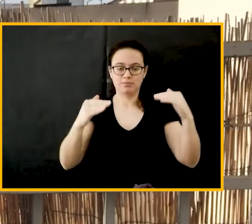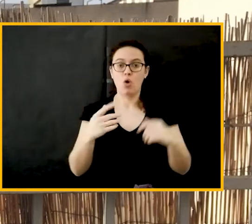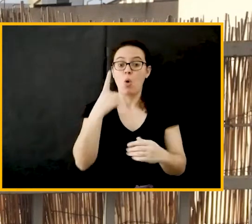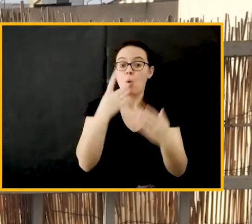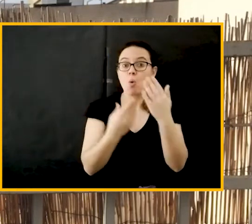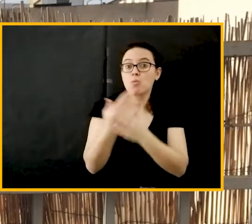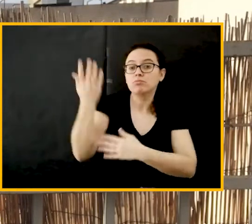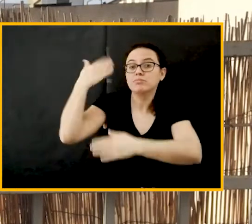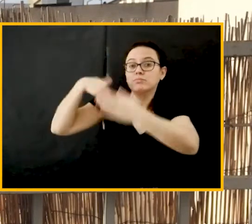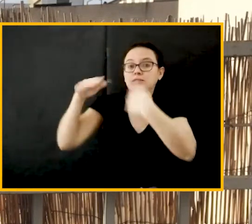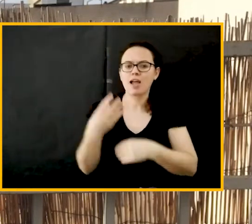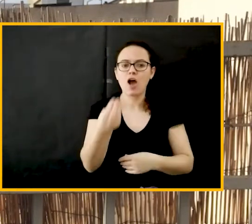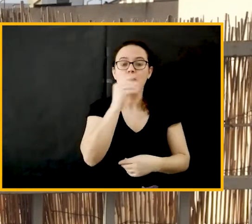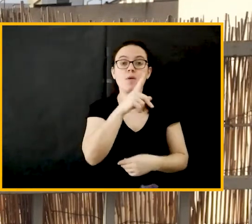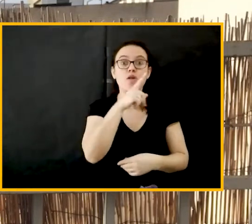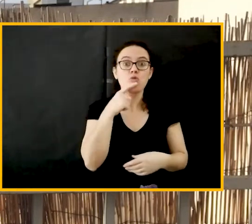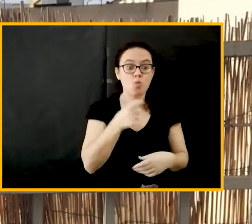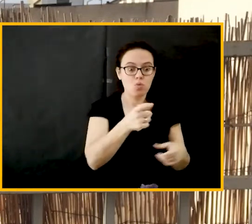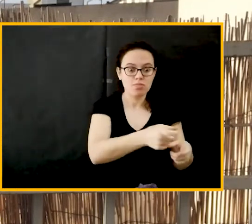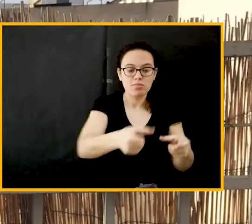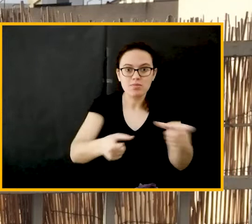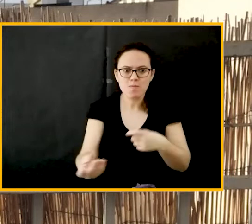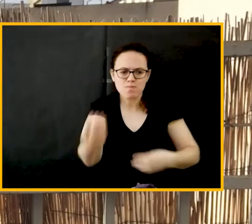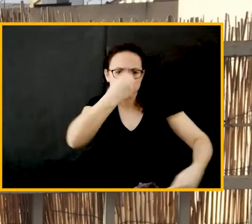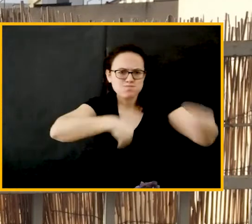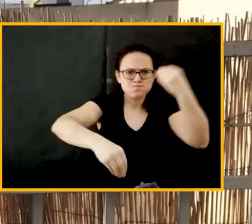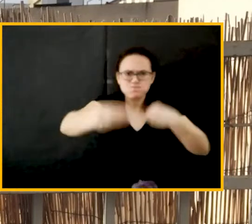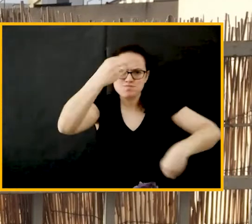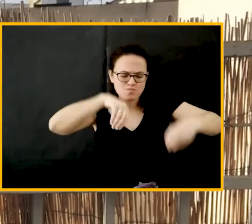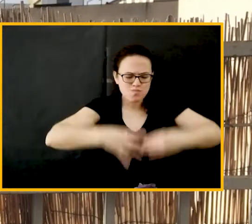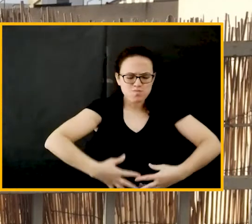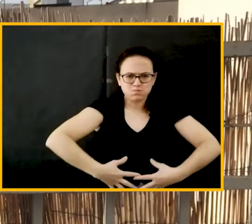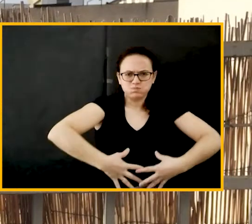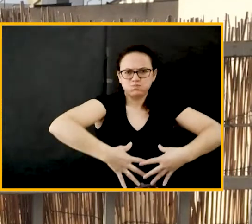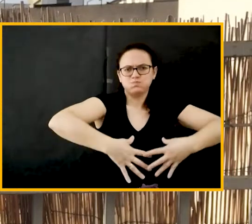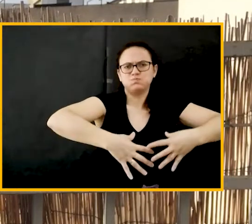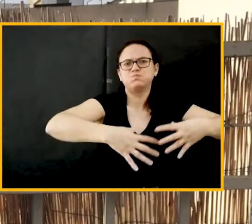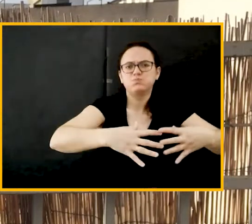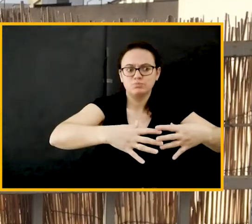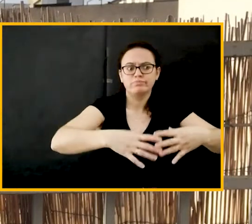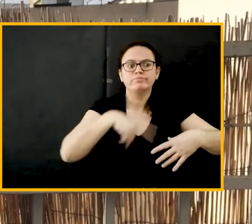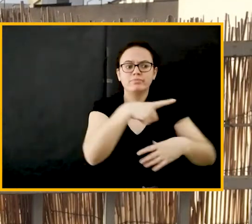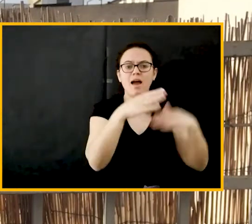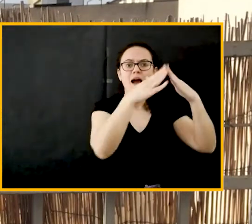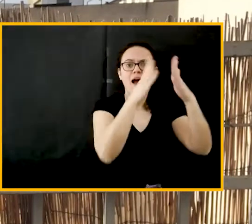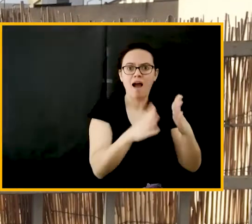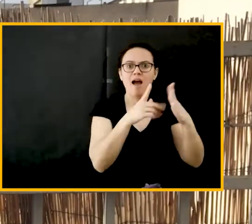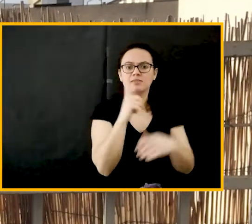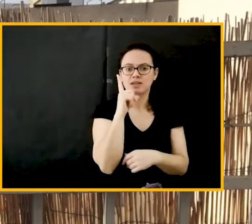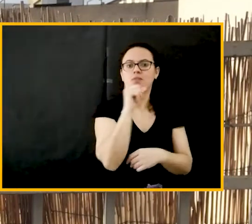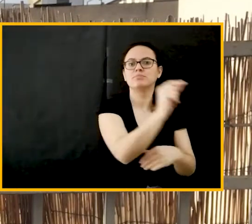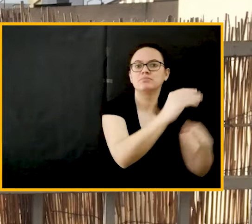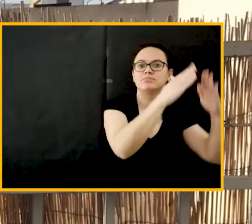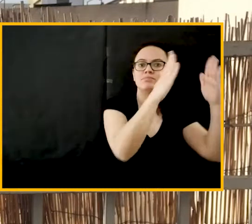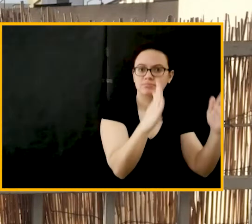de reventar y solo se le ocurrió ir a su casa a dejar descansar la panza. Se subió encima de